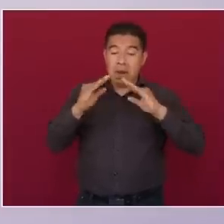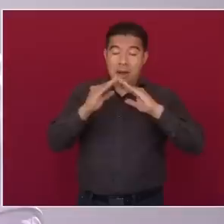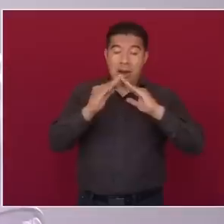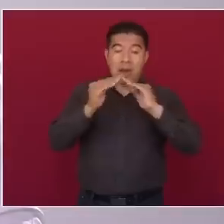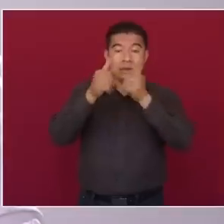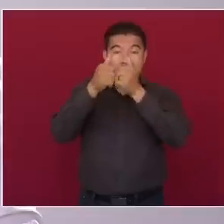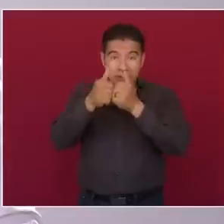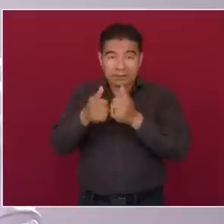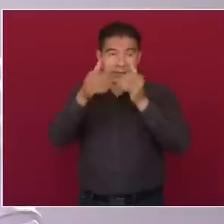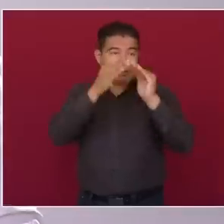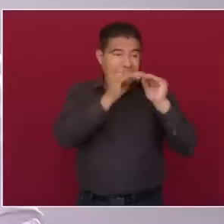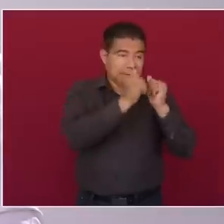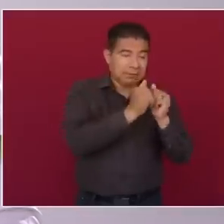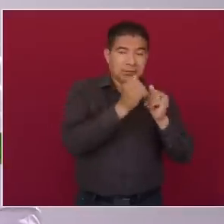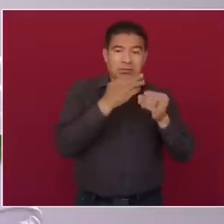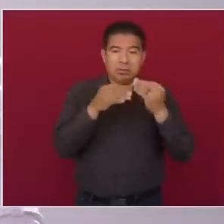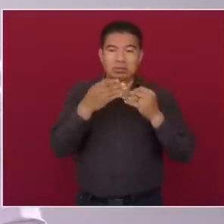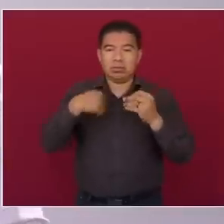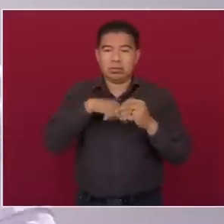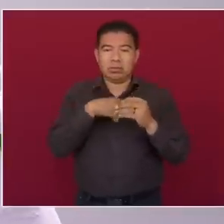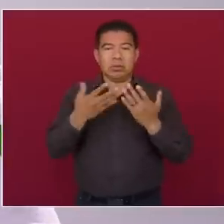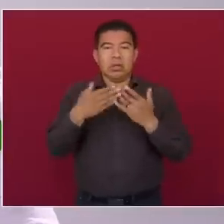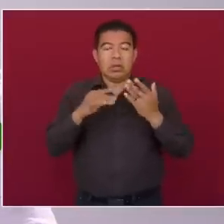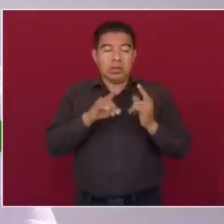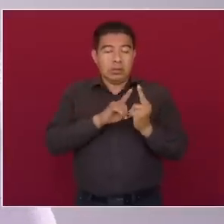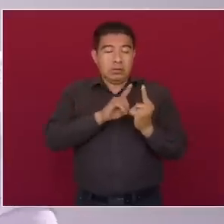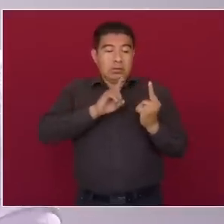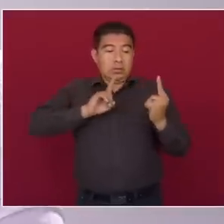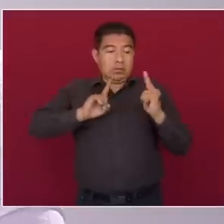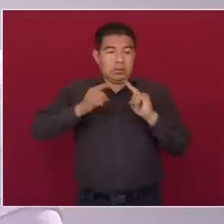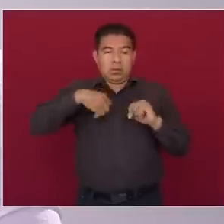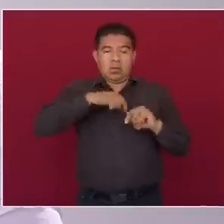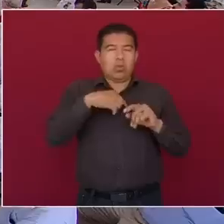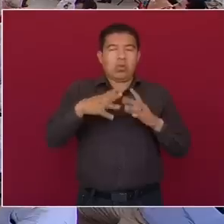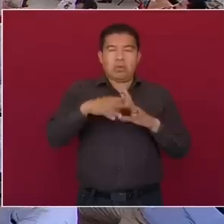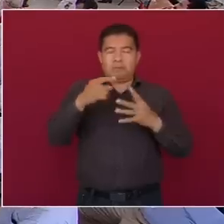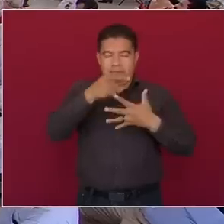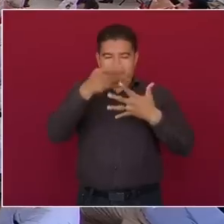tomamos todas las precauciones recomendadas por la Secretaría de Salud. El trabajo no